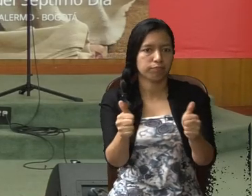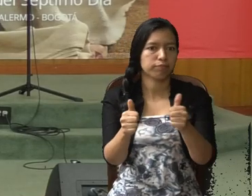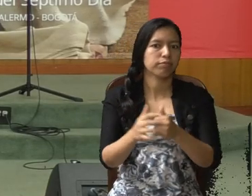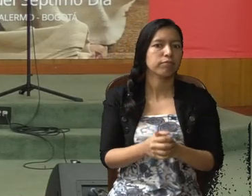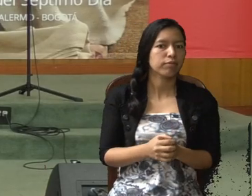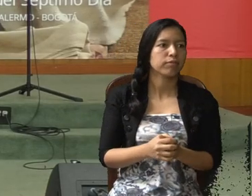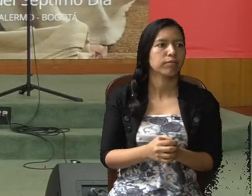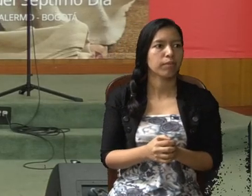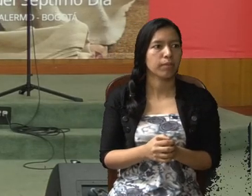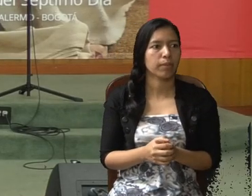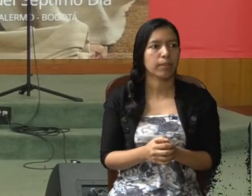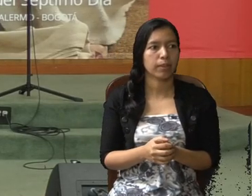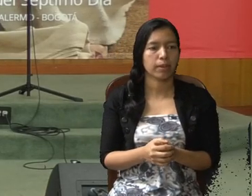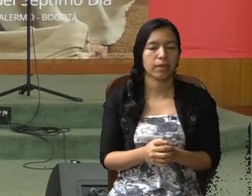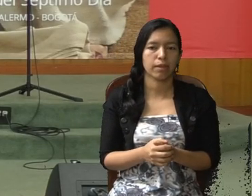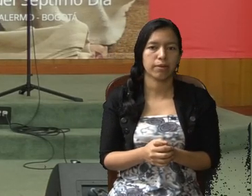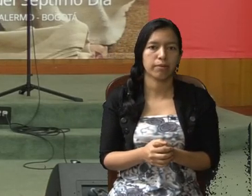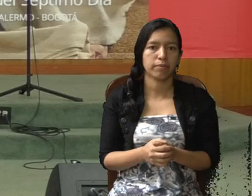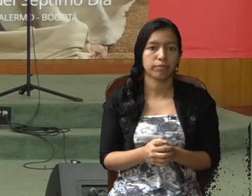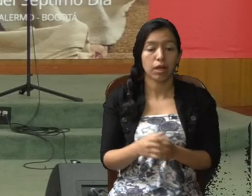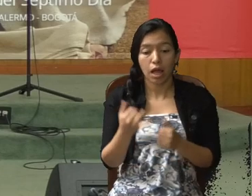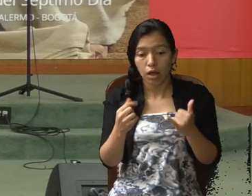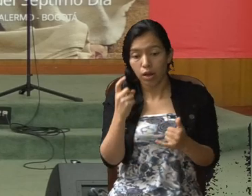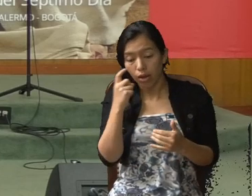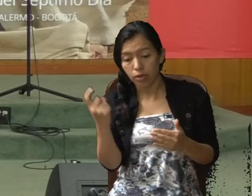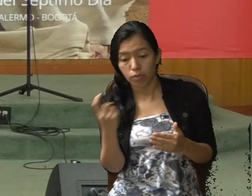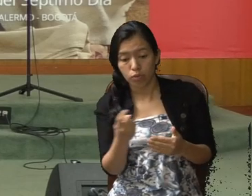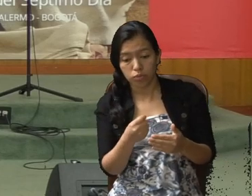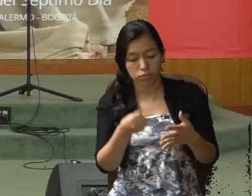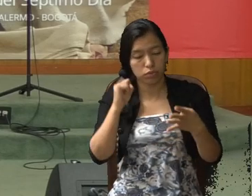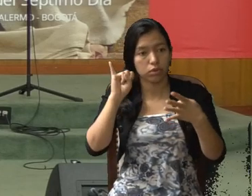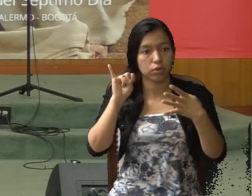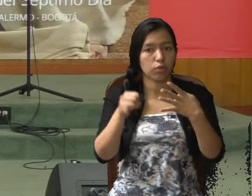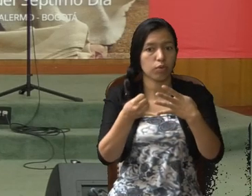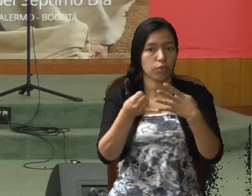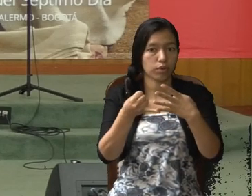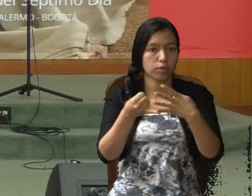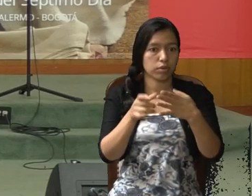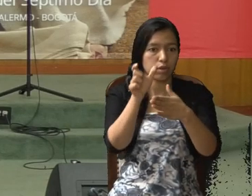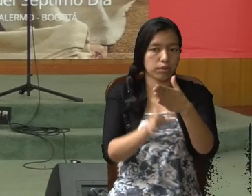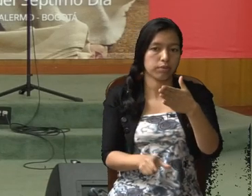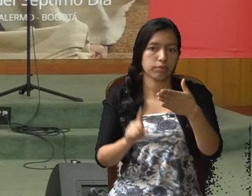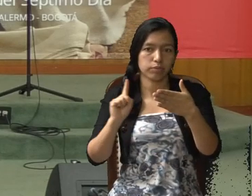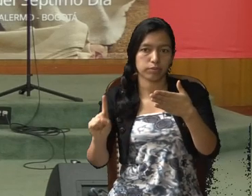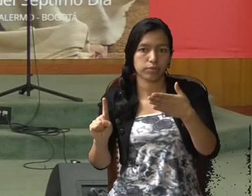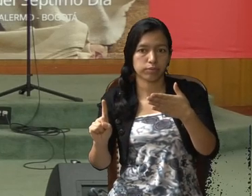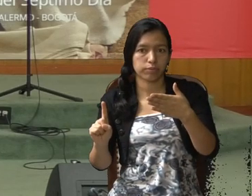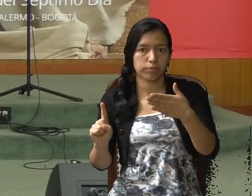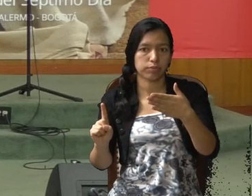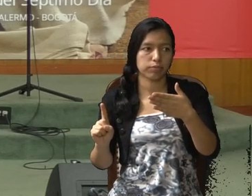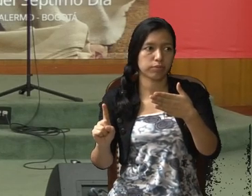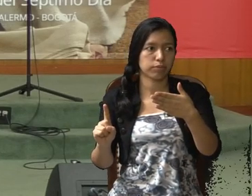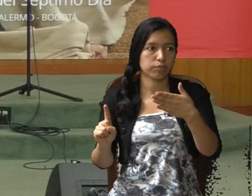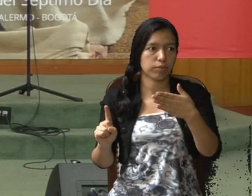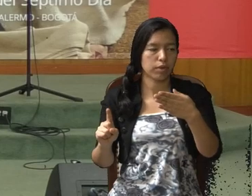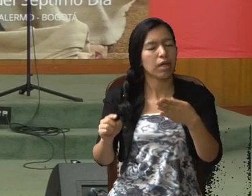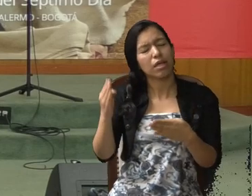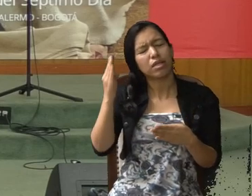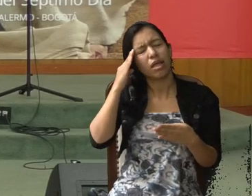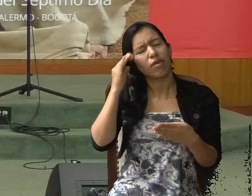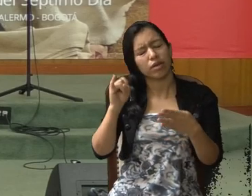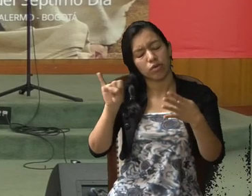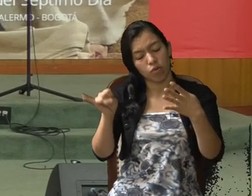Y yo quiero que vayamos ahora al libro de Juan, capítulo 1. ¿Saben que Juan, capítulo